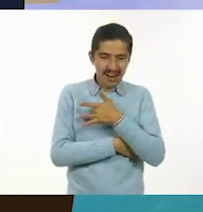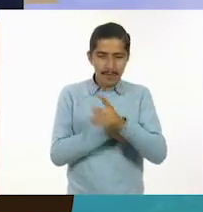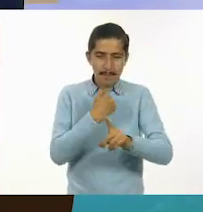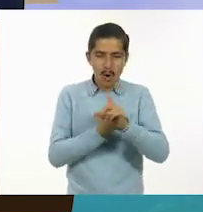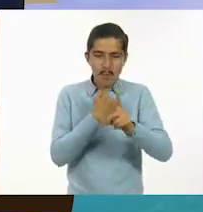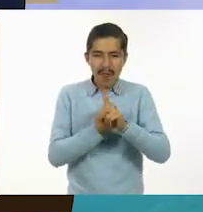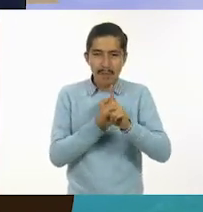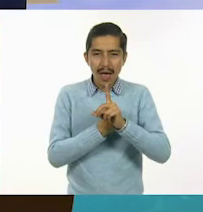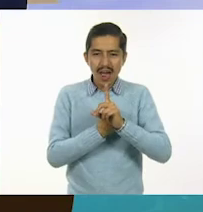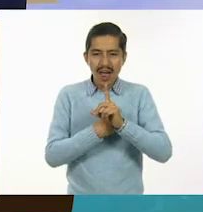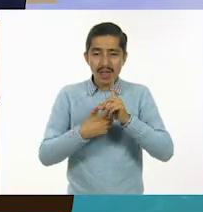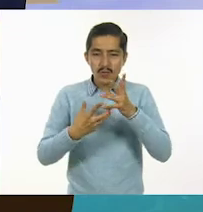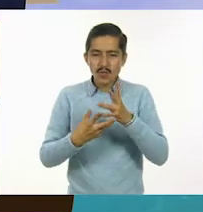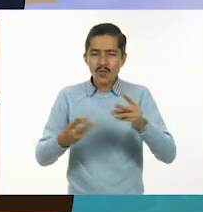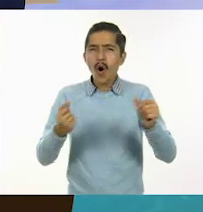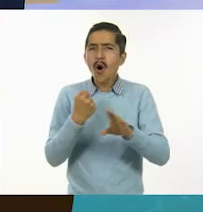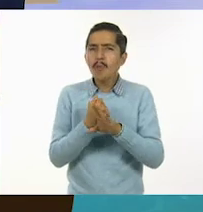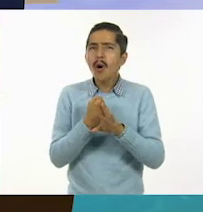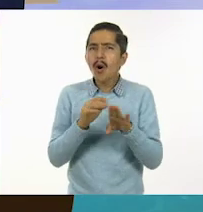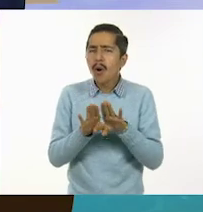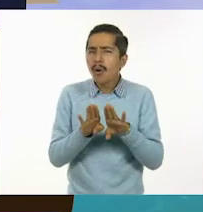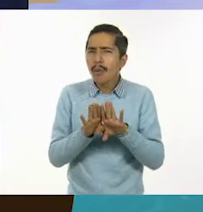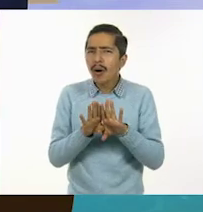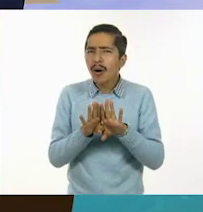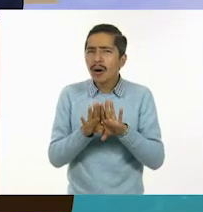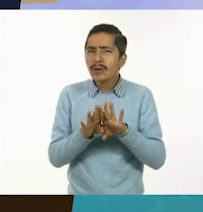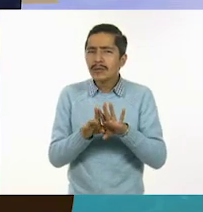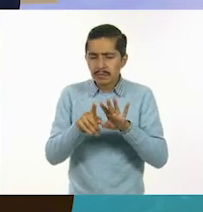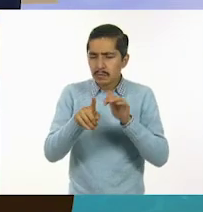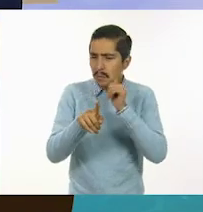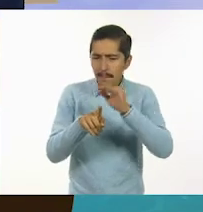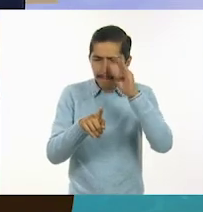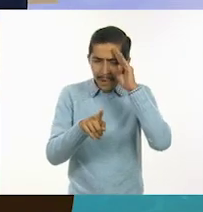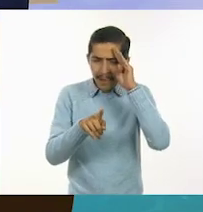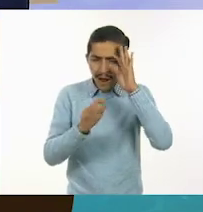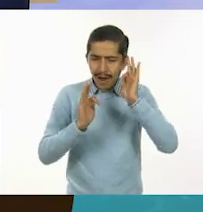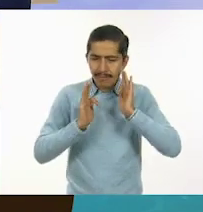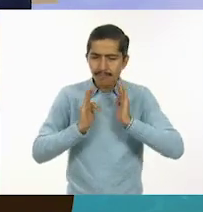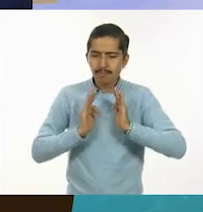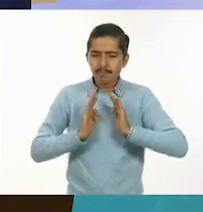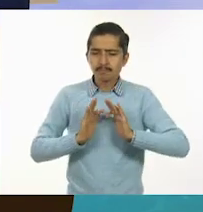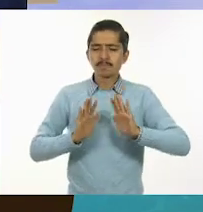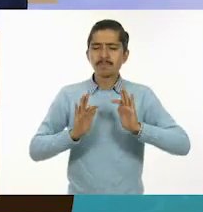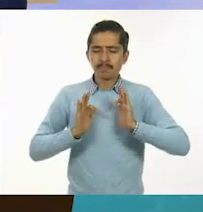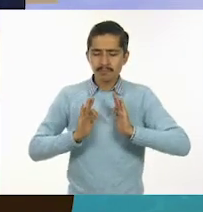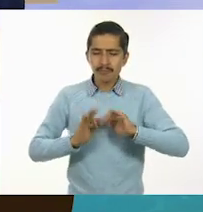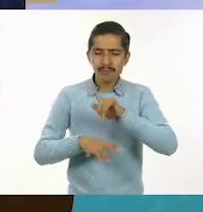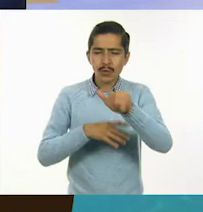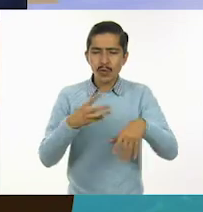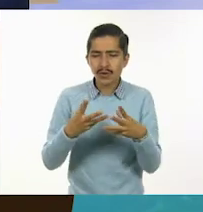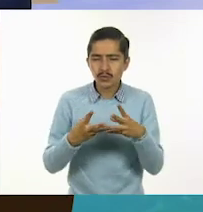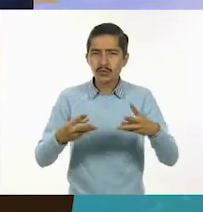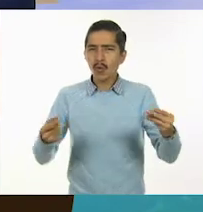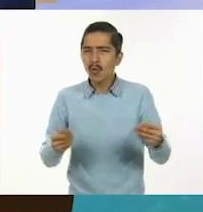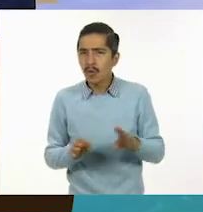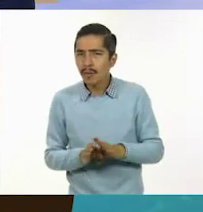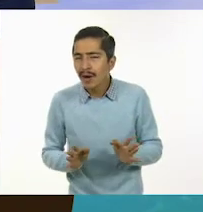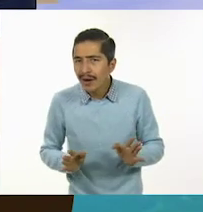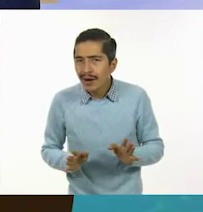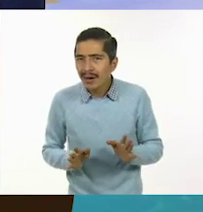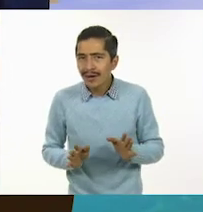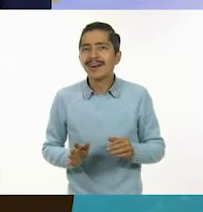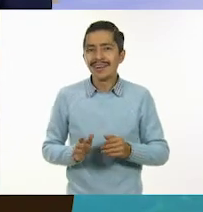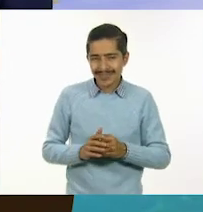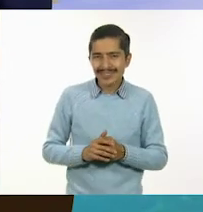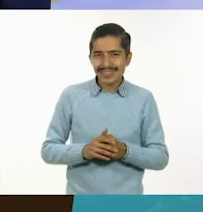resuelven más fácil si pensamos con calma en lo que sentimos y las posibles soluciones. Otro